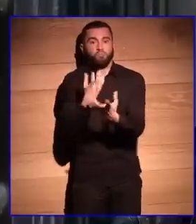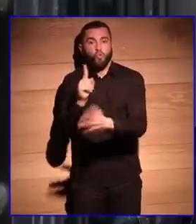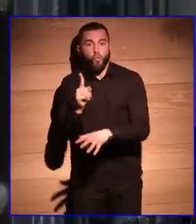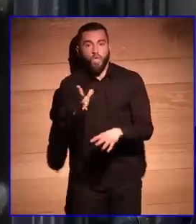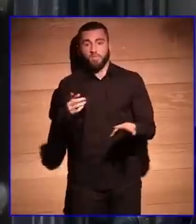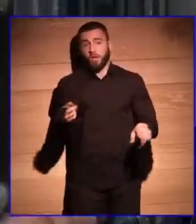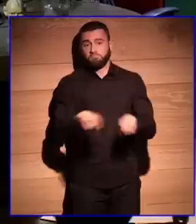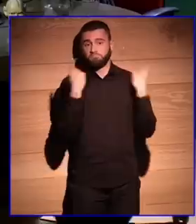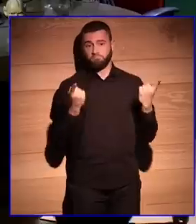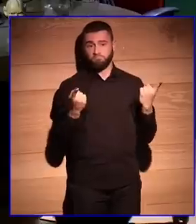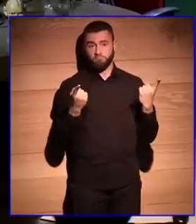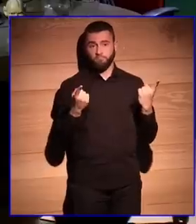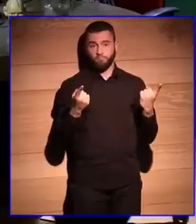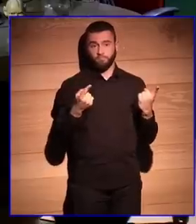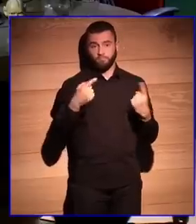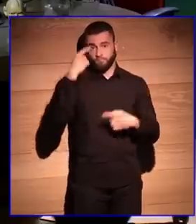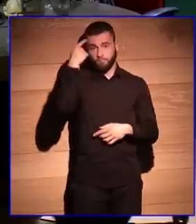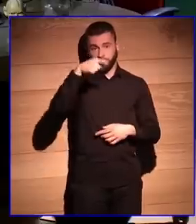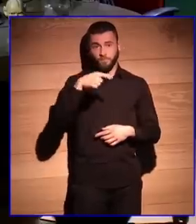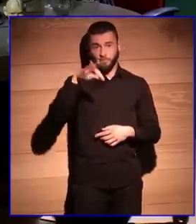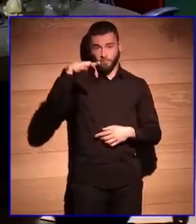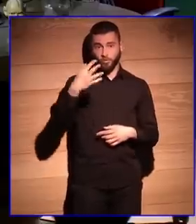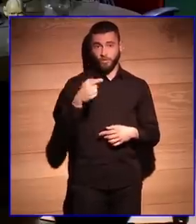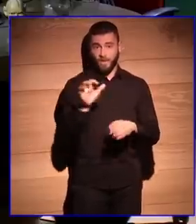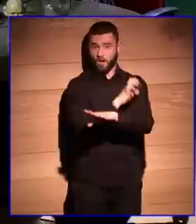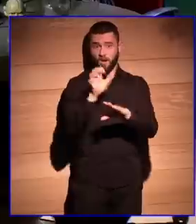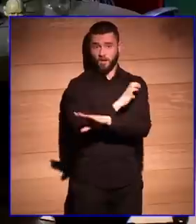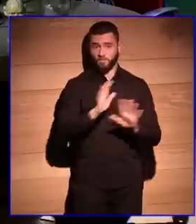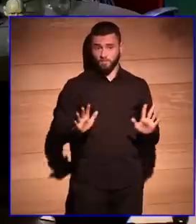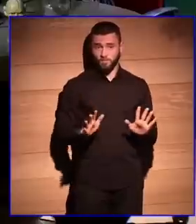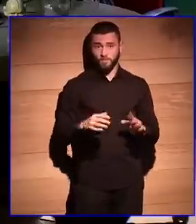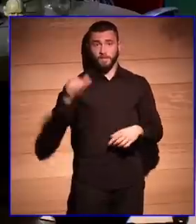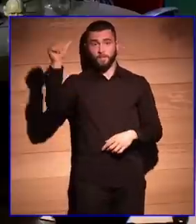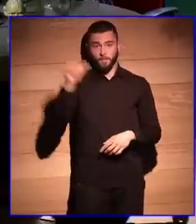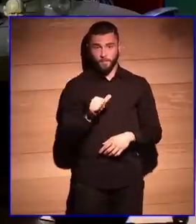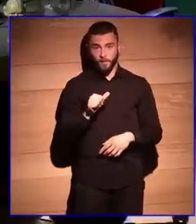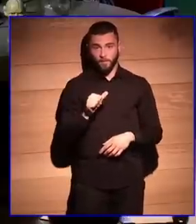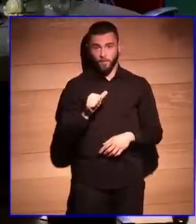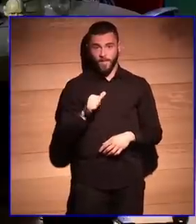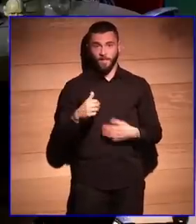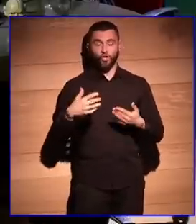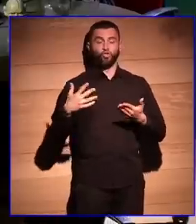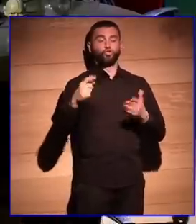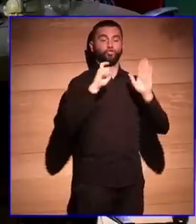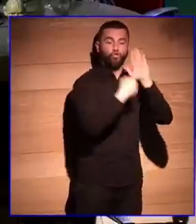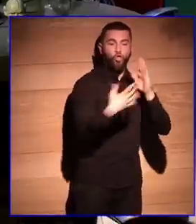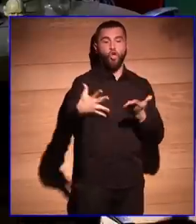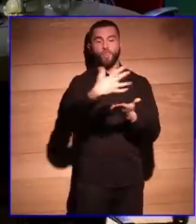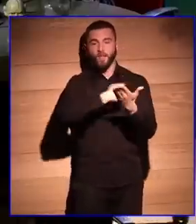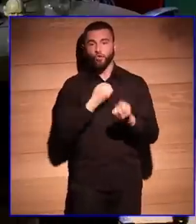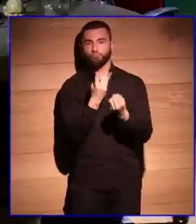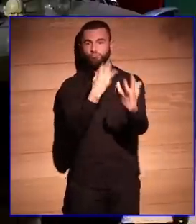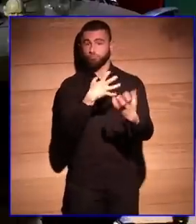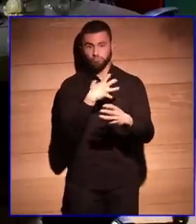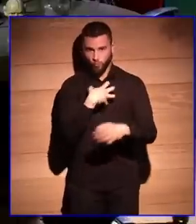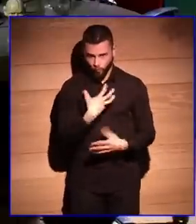que importa, si no lo sabes, lo único que importa es que te ha hecho reír en ese momento. No, oiga, aparte de una película no te pueden contar todo de todos. Claro, hombre, ¿cómo no te sería? Pueden. ¿Cómo